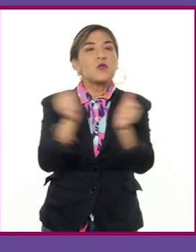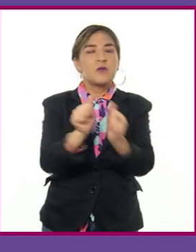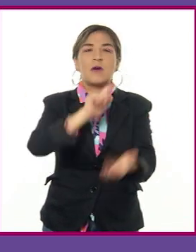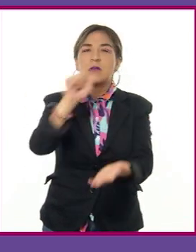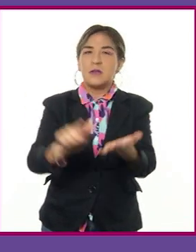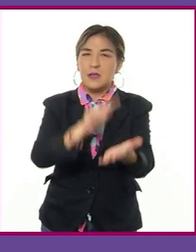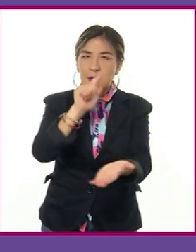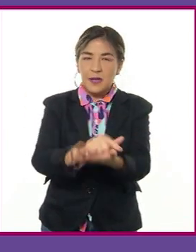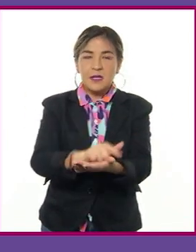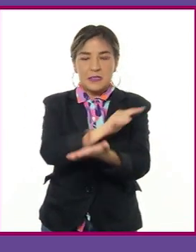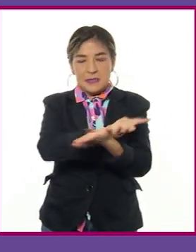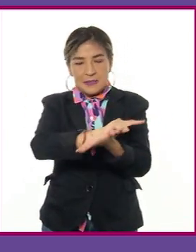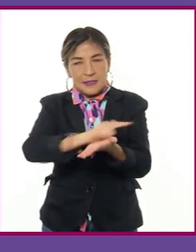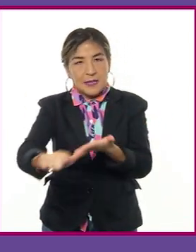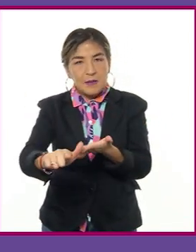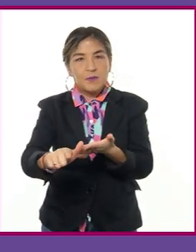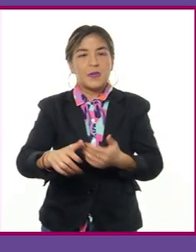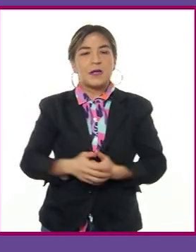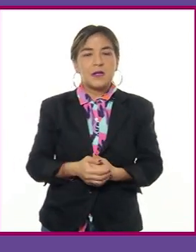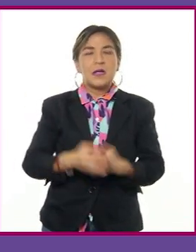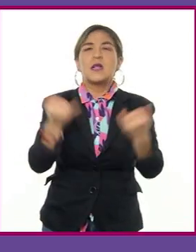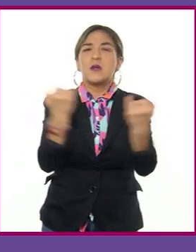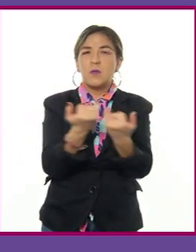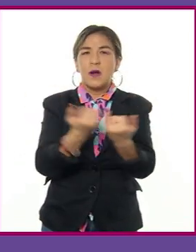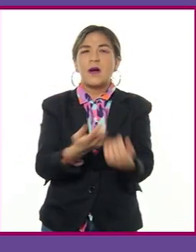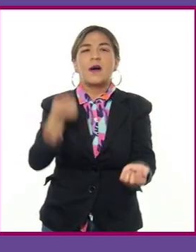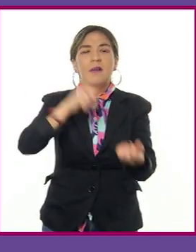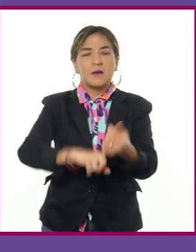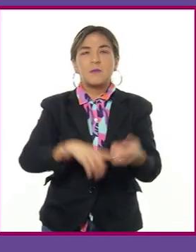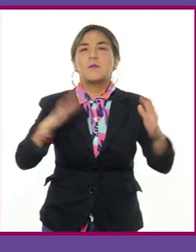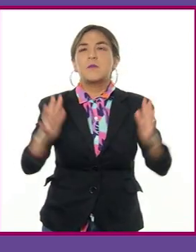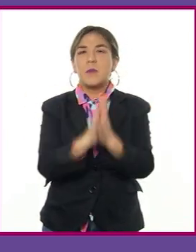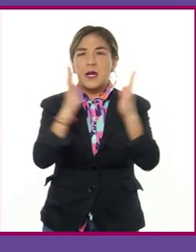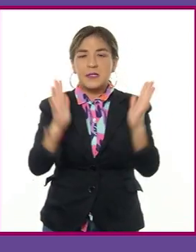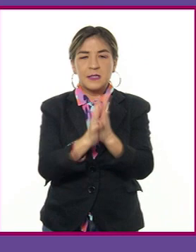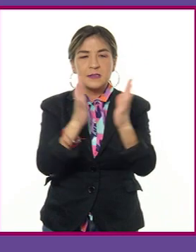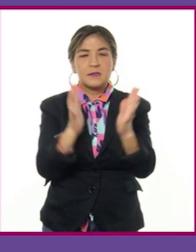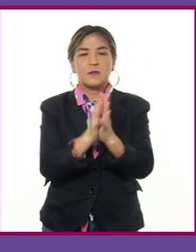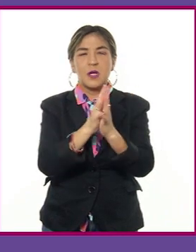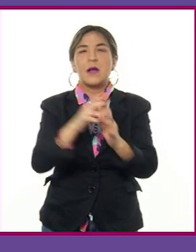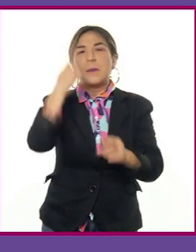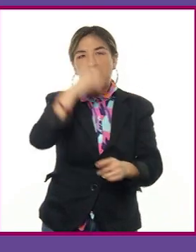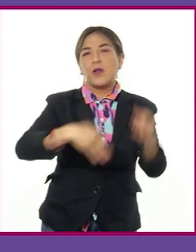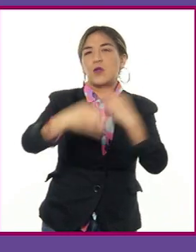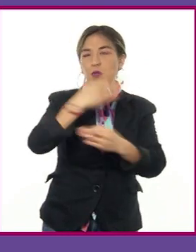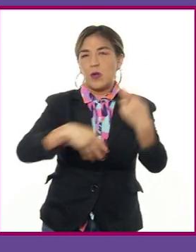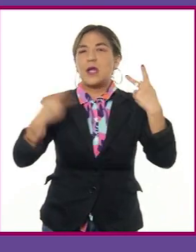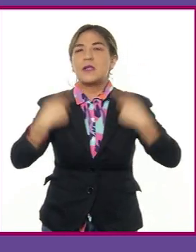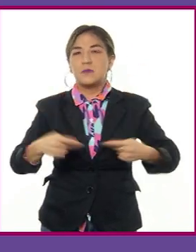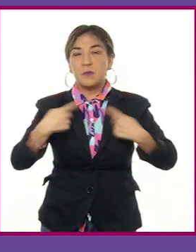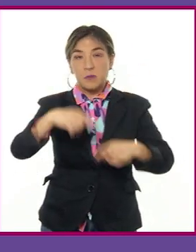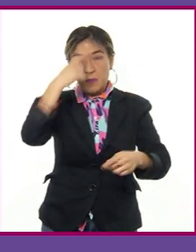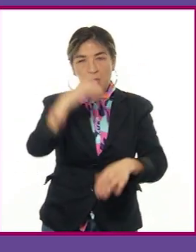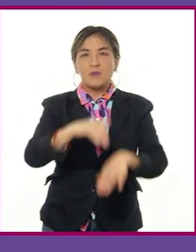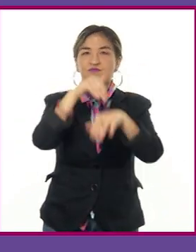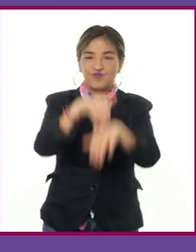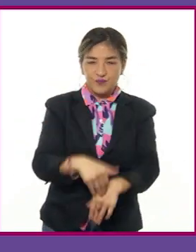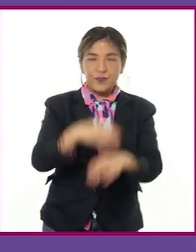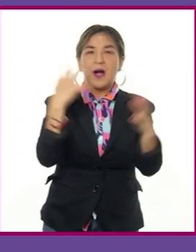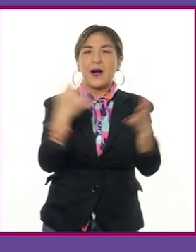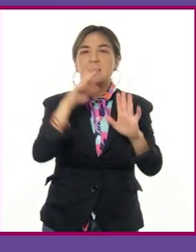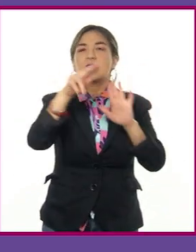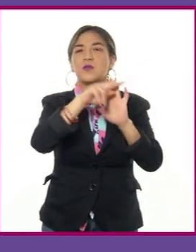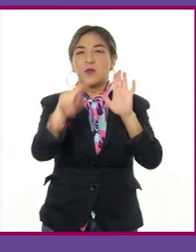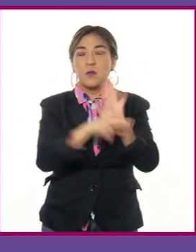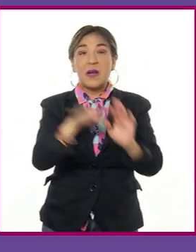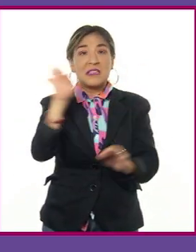legalidad, transparencia y promuevan sobre todo la participación de la ciudadanía a cumplir las normas y sobre todo a denunciar